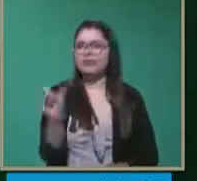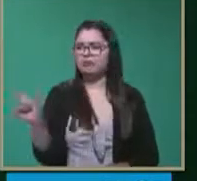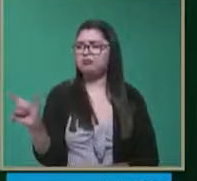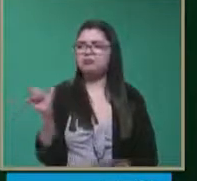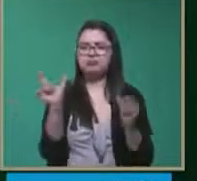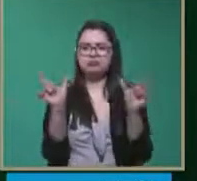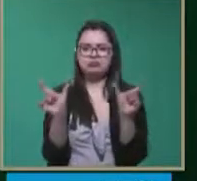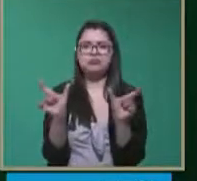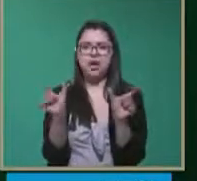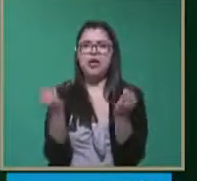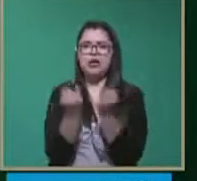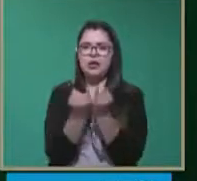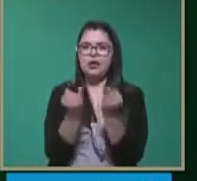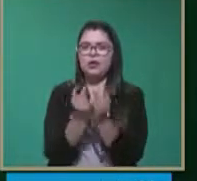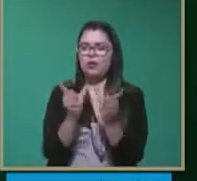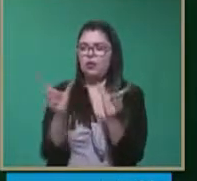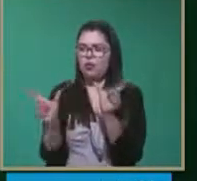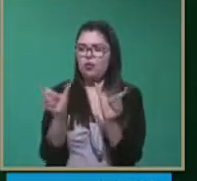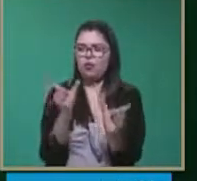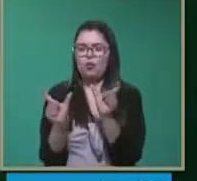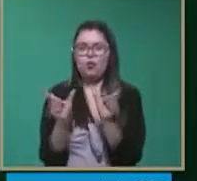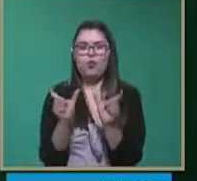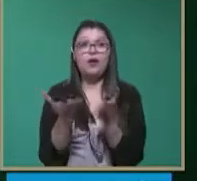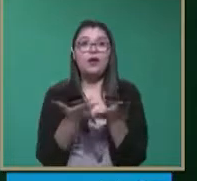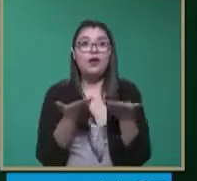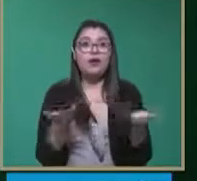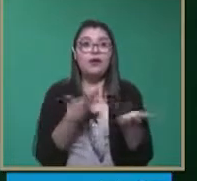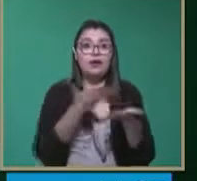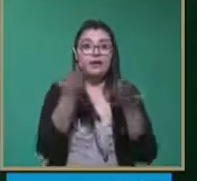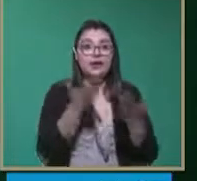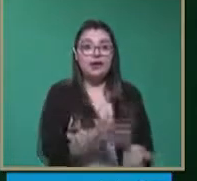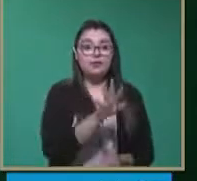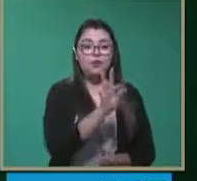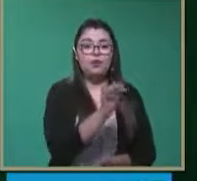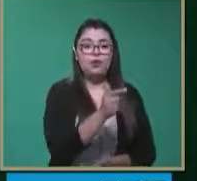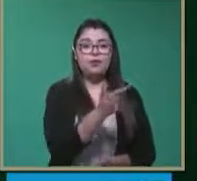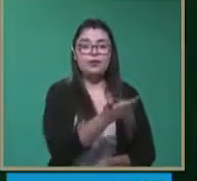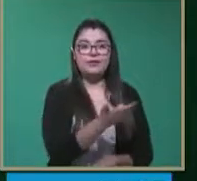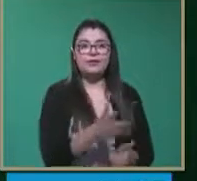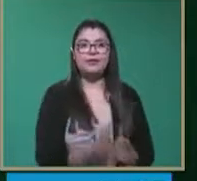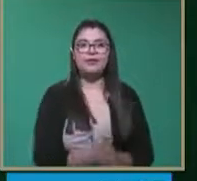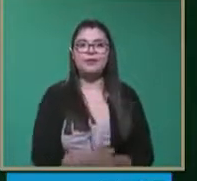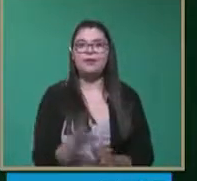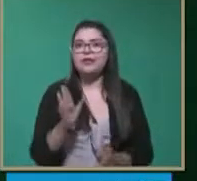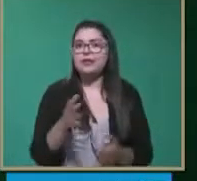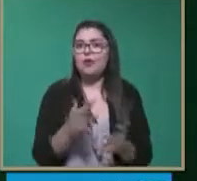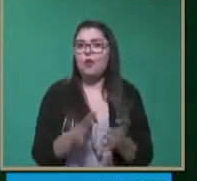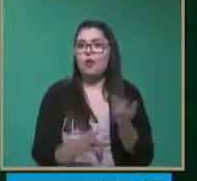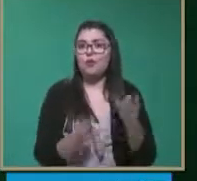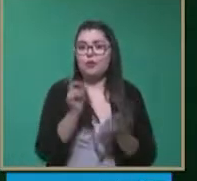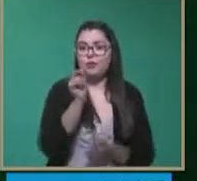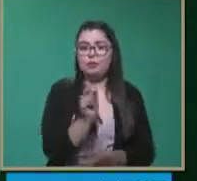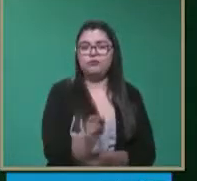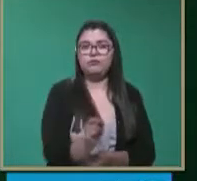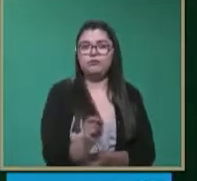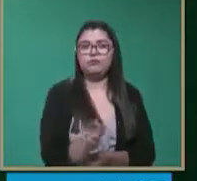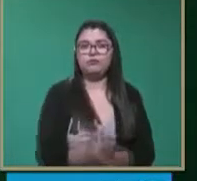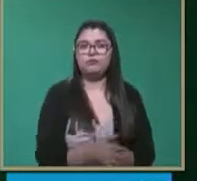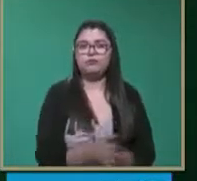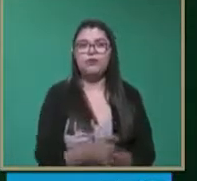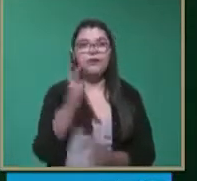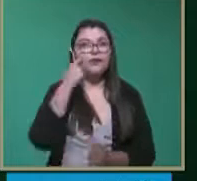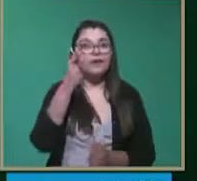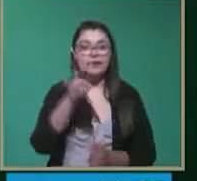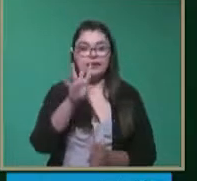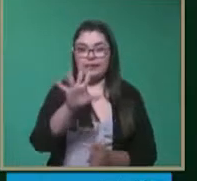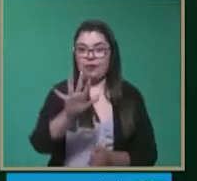1, 2, 3, 4, 5, 6, 7, 8, 9 y 10. Ahora sí, ¿a dónde llegamos, maestra? Llegamos al 47, maestra. Entonces, si a 57 le quitas 10,